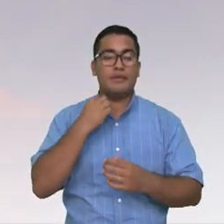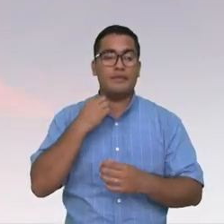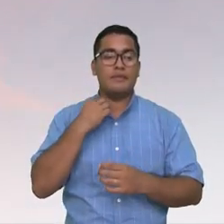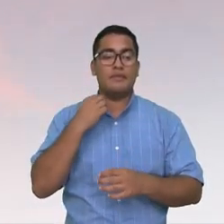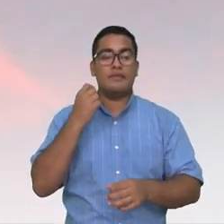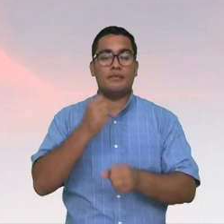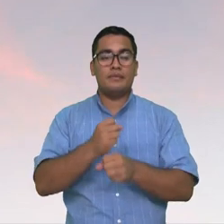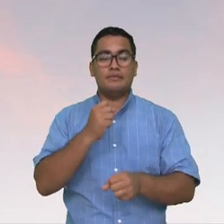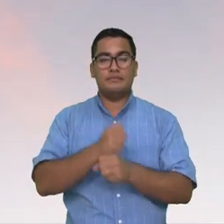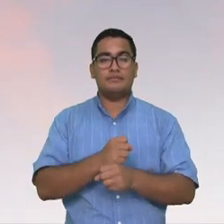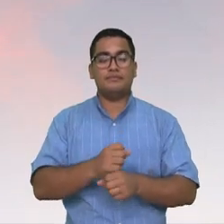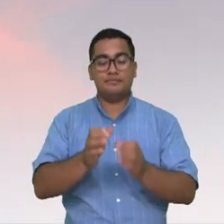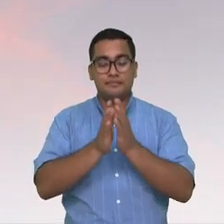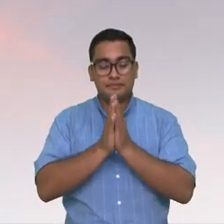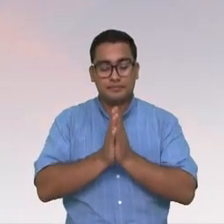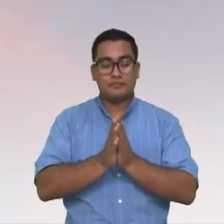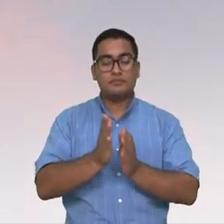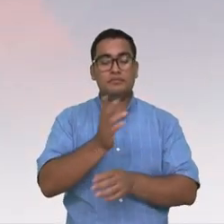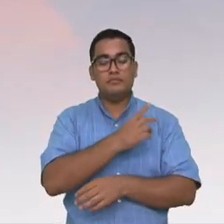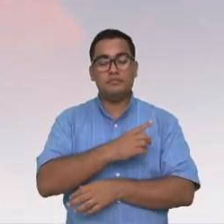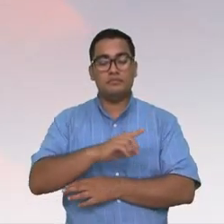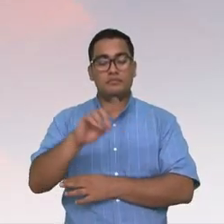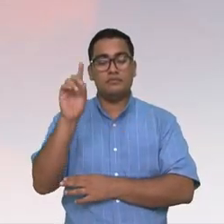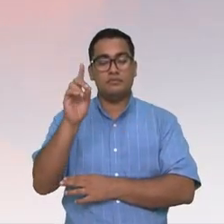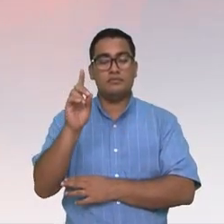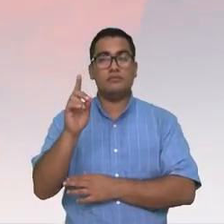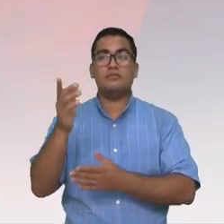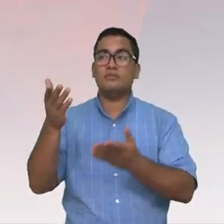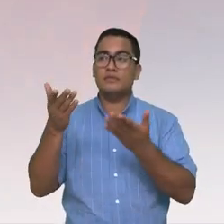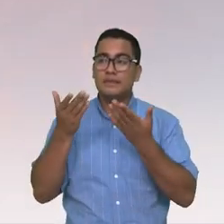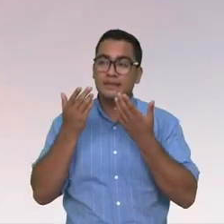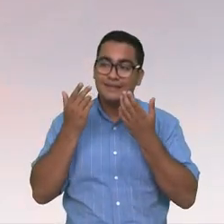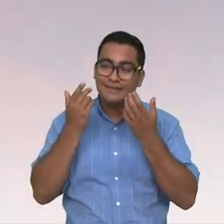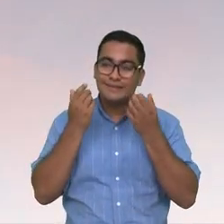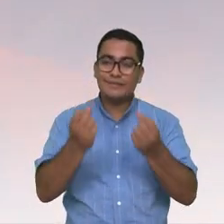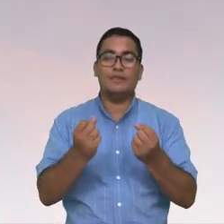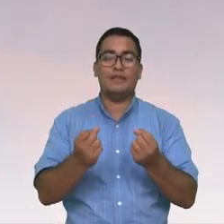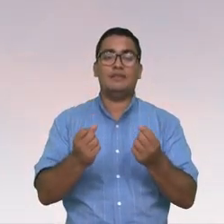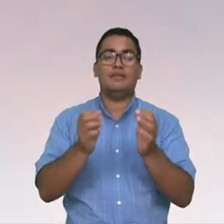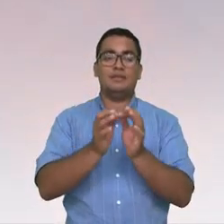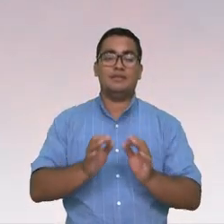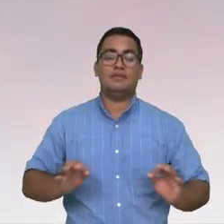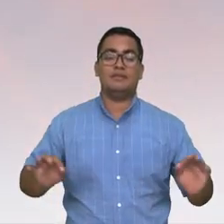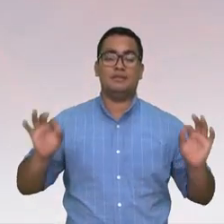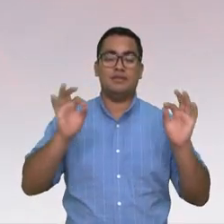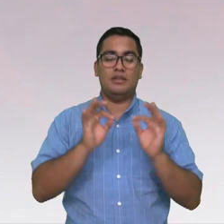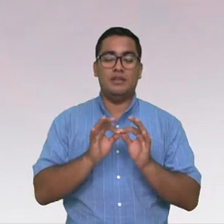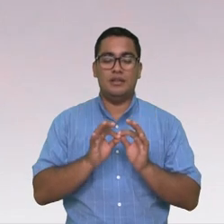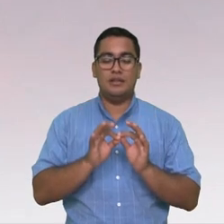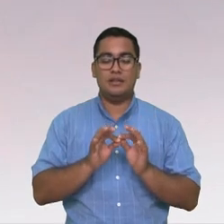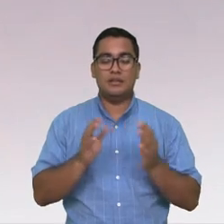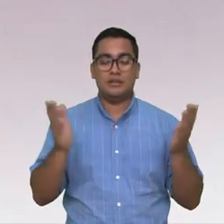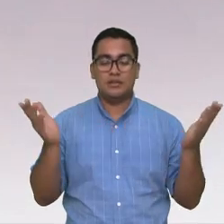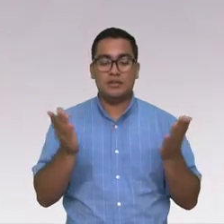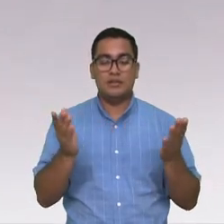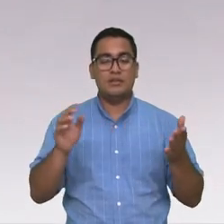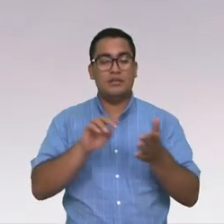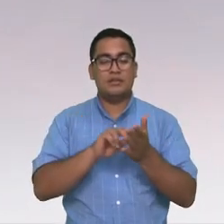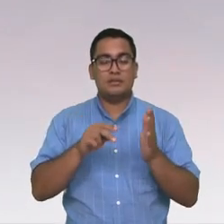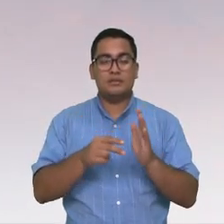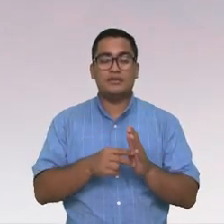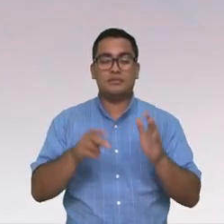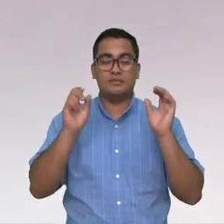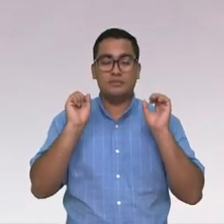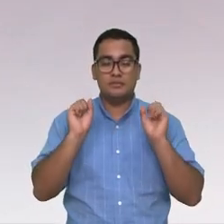trabajando, pidiéndole a Dios fortaleza, energía y todo lo que nos